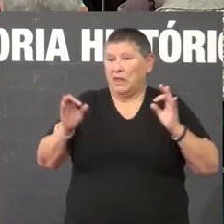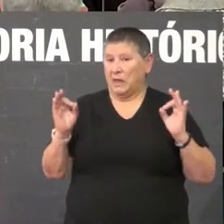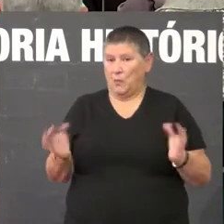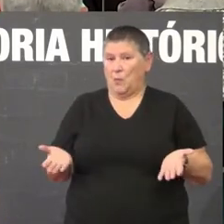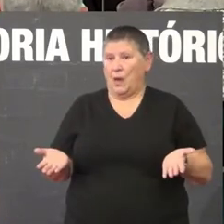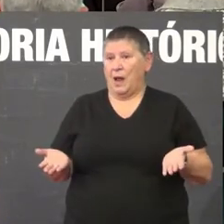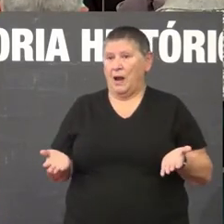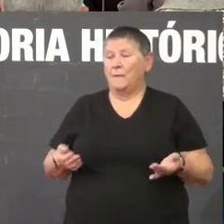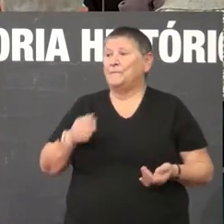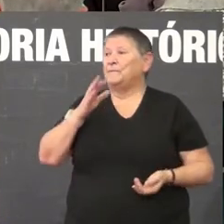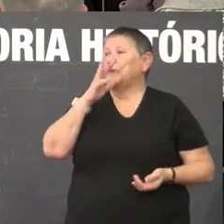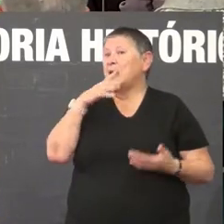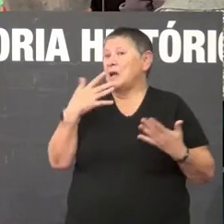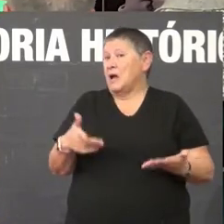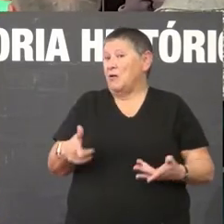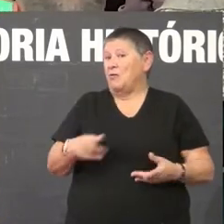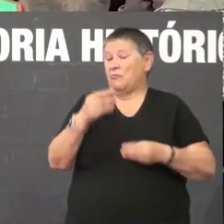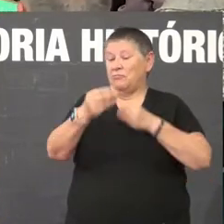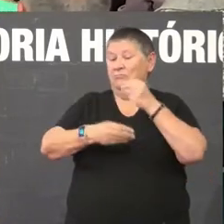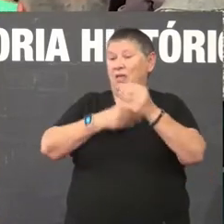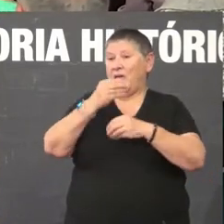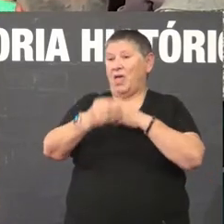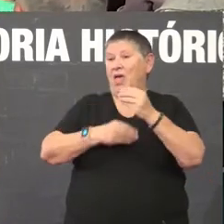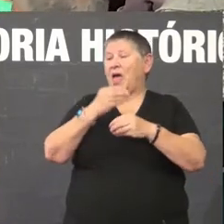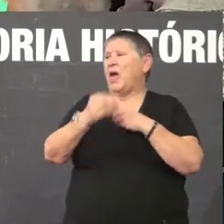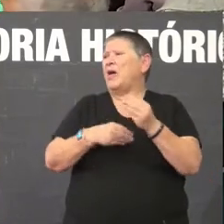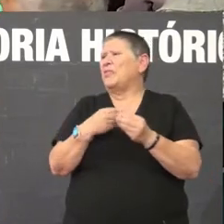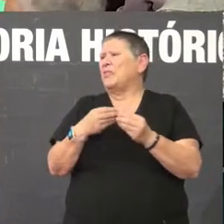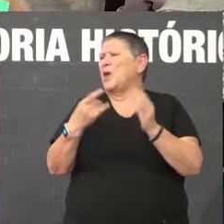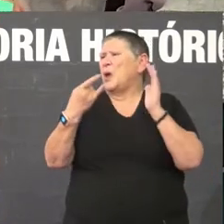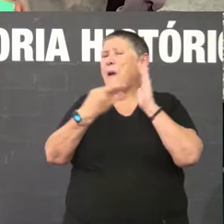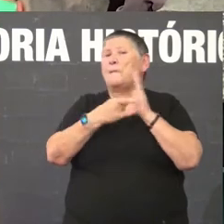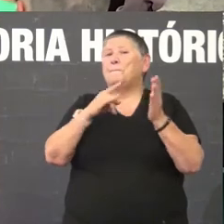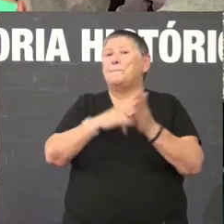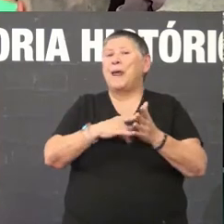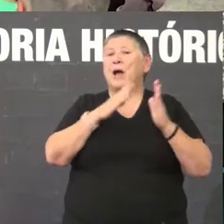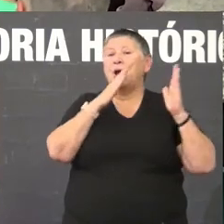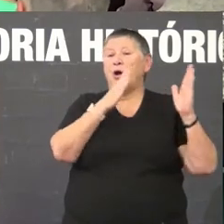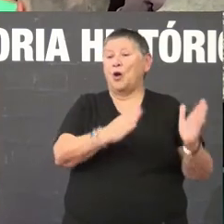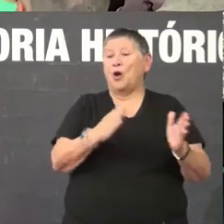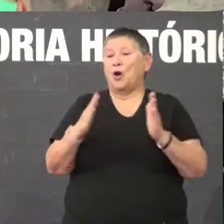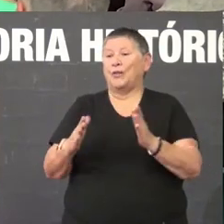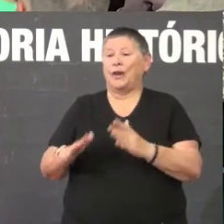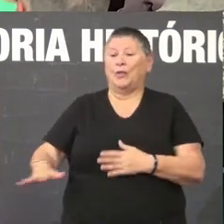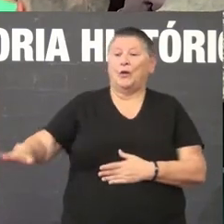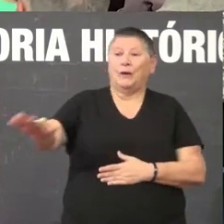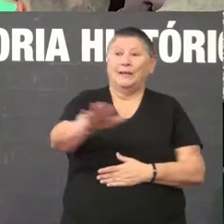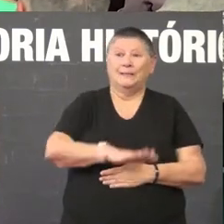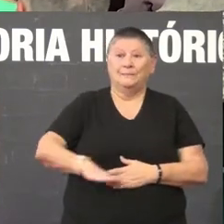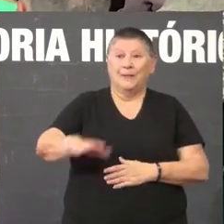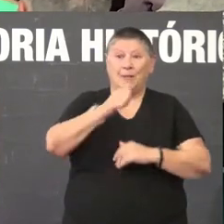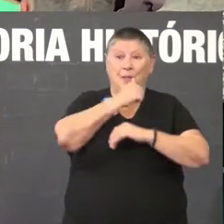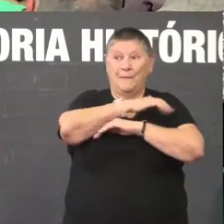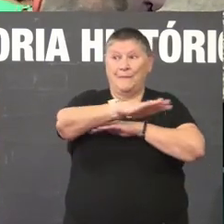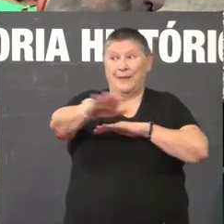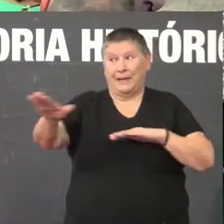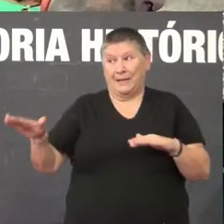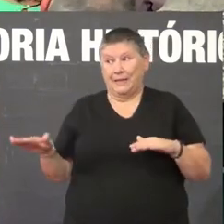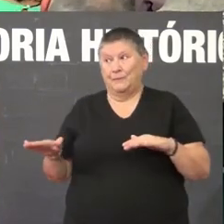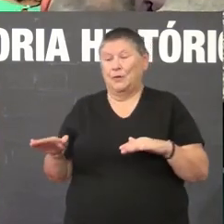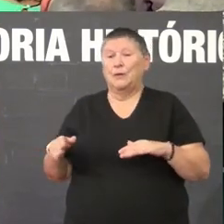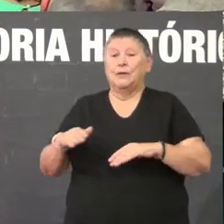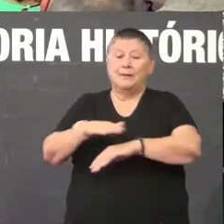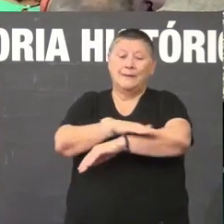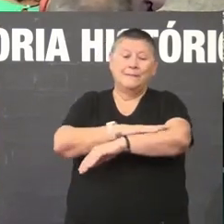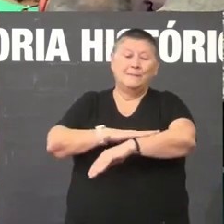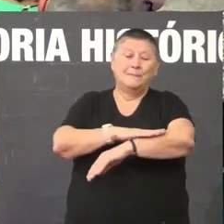momentos estáse a elaborar o que se chama o Plan de Ordenación do Espacio Marítimo dende o